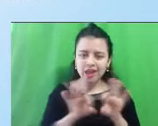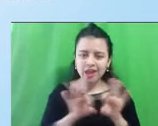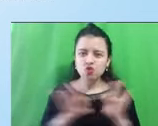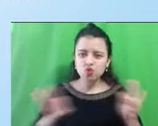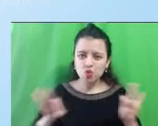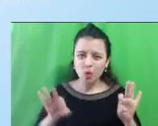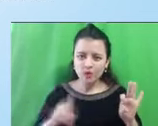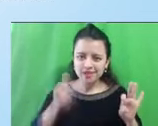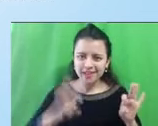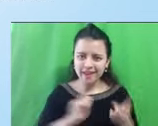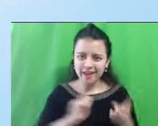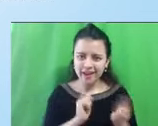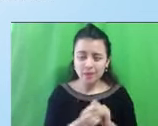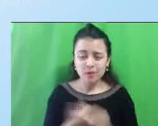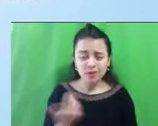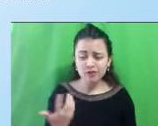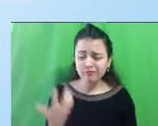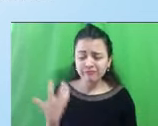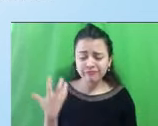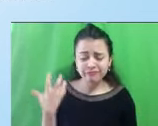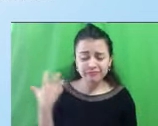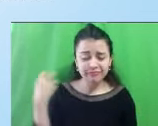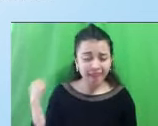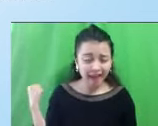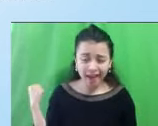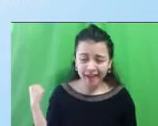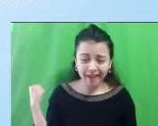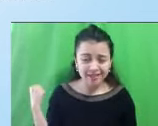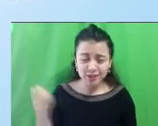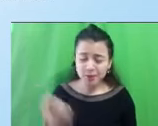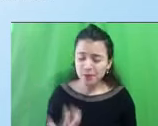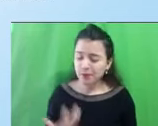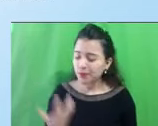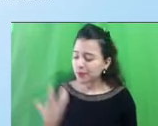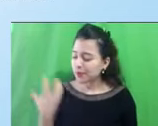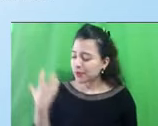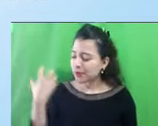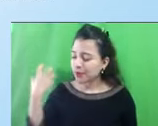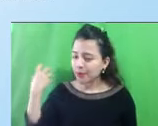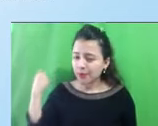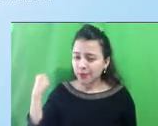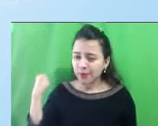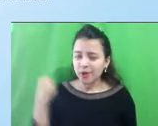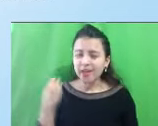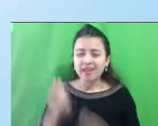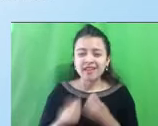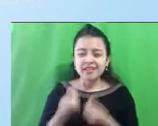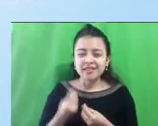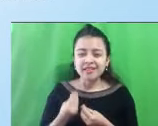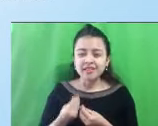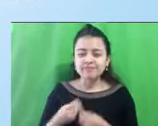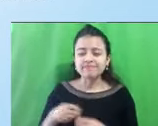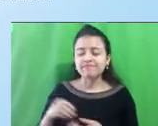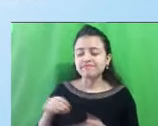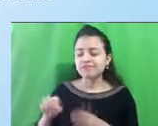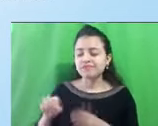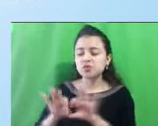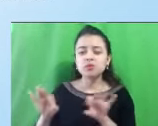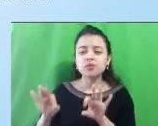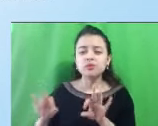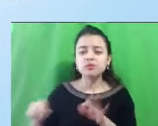tiempo los amigos comunales, los vecinos se reunían e instalaban esas tuberías con sus